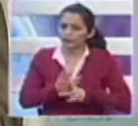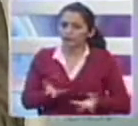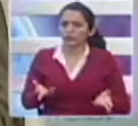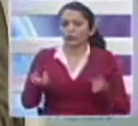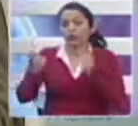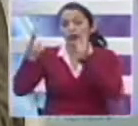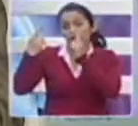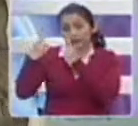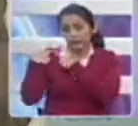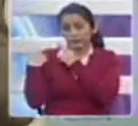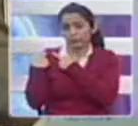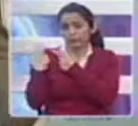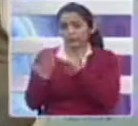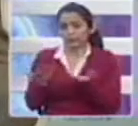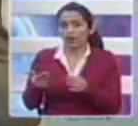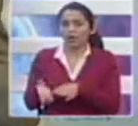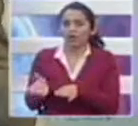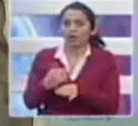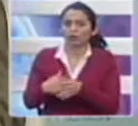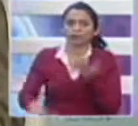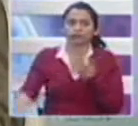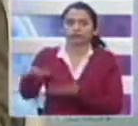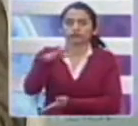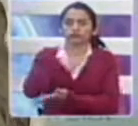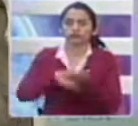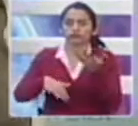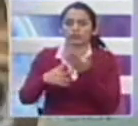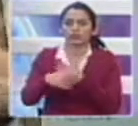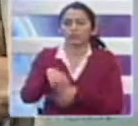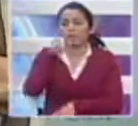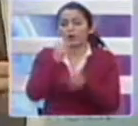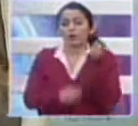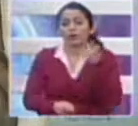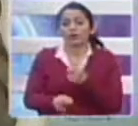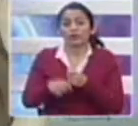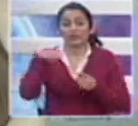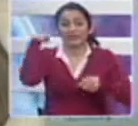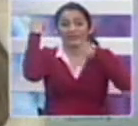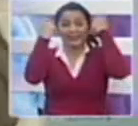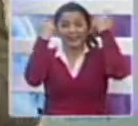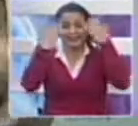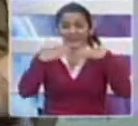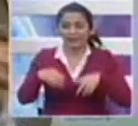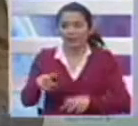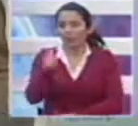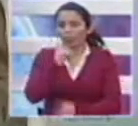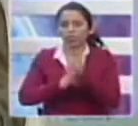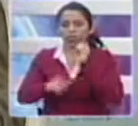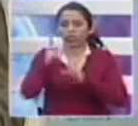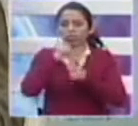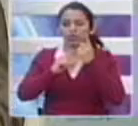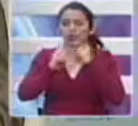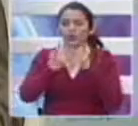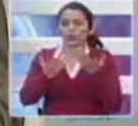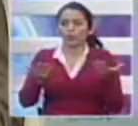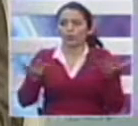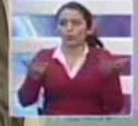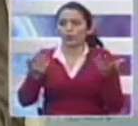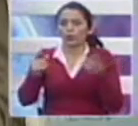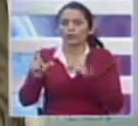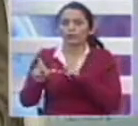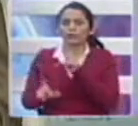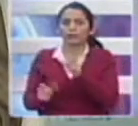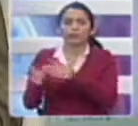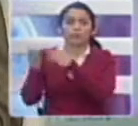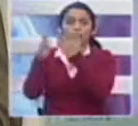realidad era trágico antes, después de las fiestas, lo primero que se regresaba a ver eran las estadísticas de muertes, que